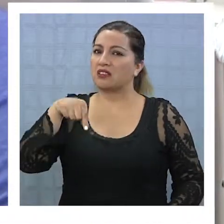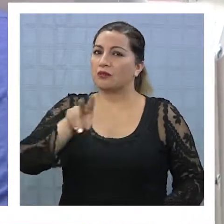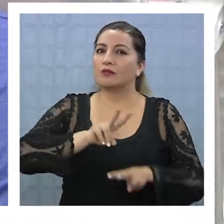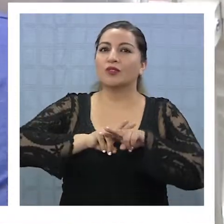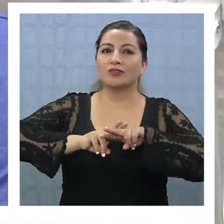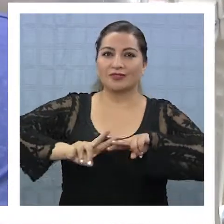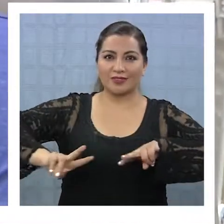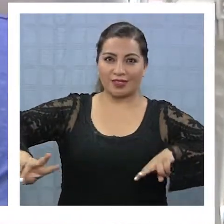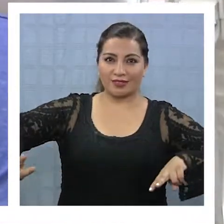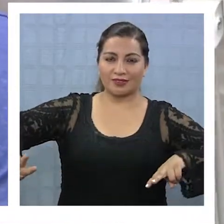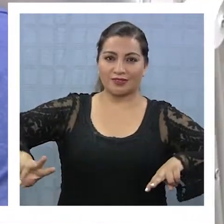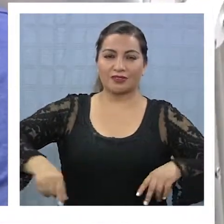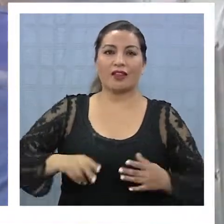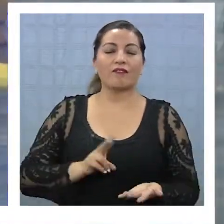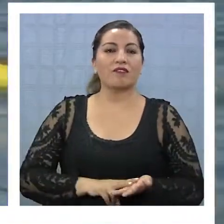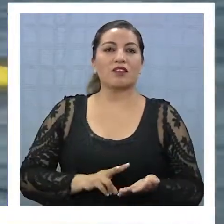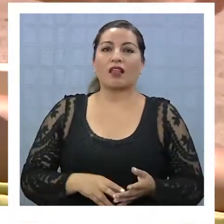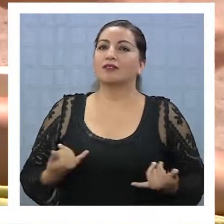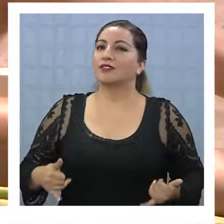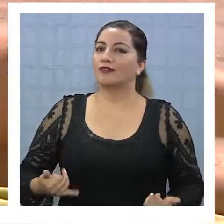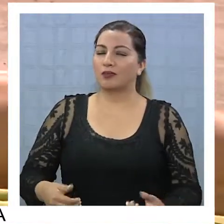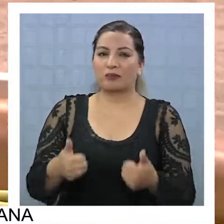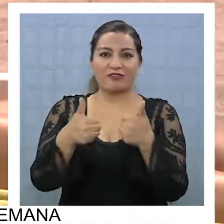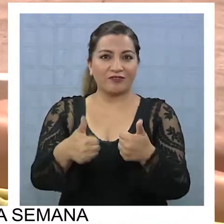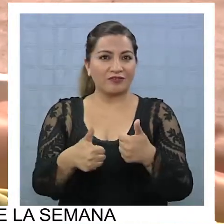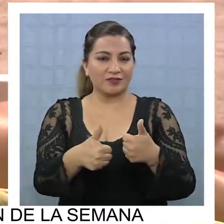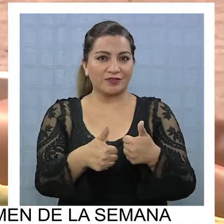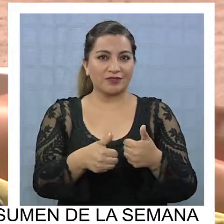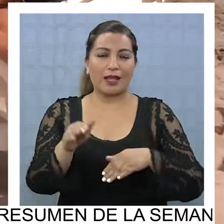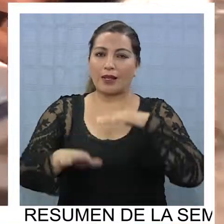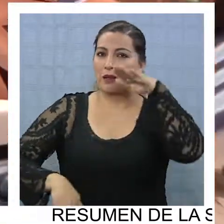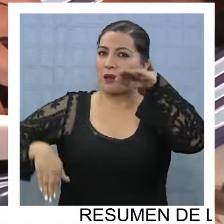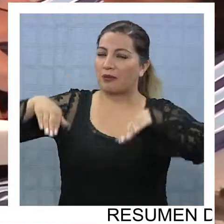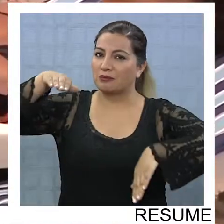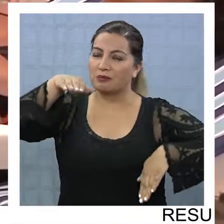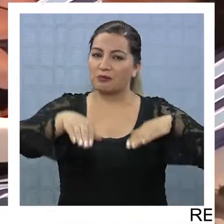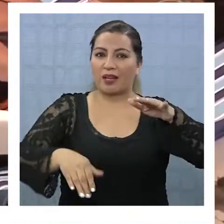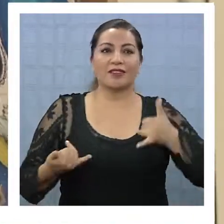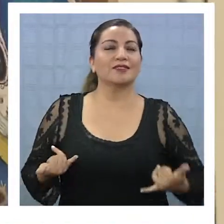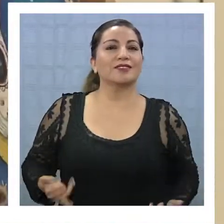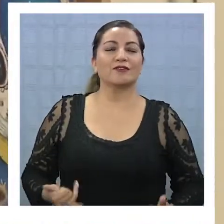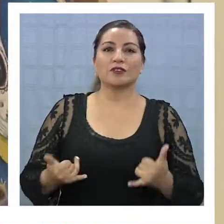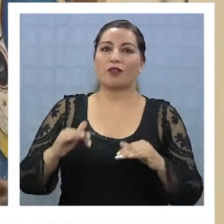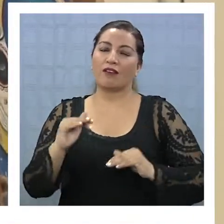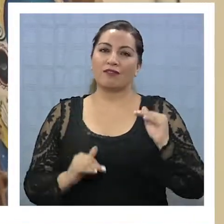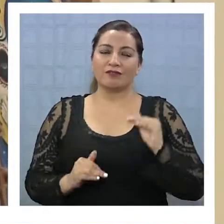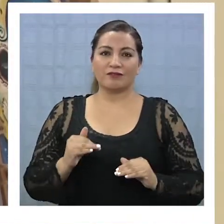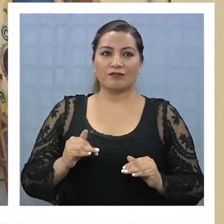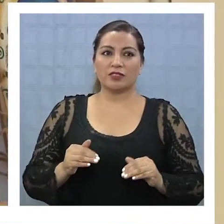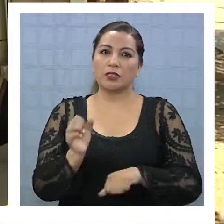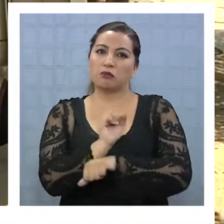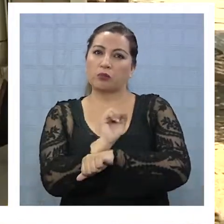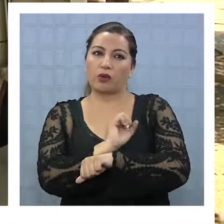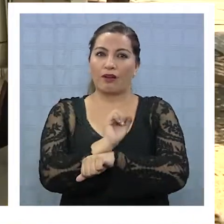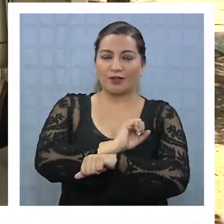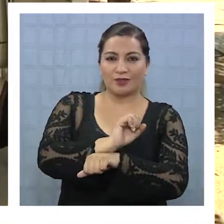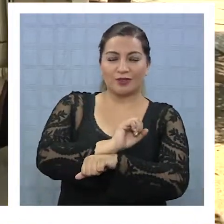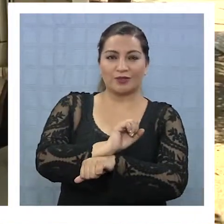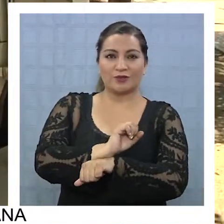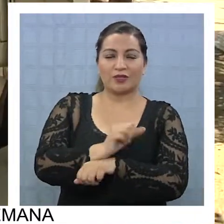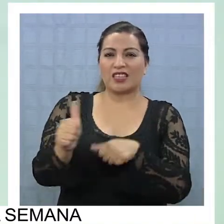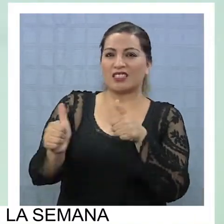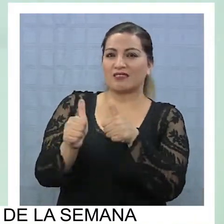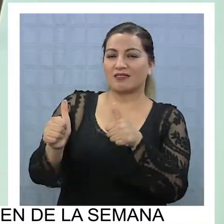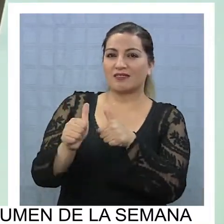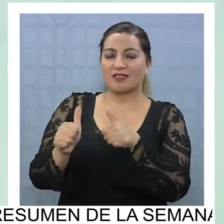Y nos gusta porque es muy tranquilo. La verdad que la pasamos muy bien. Las playas las disfrutamos. A veces podemos ir con